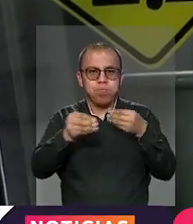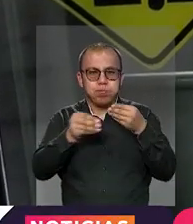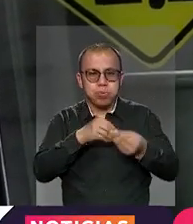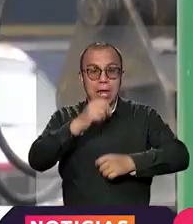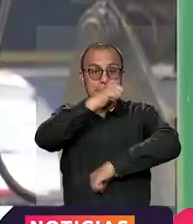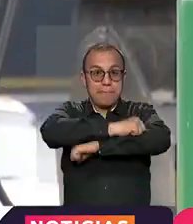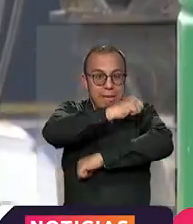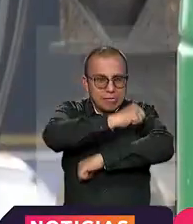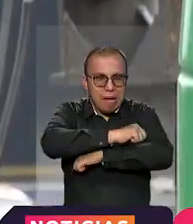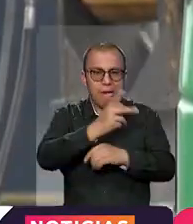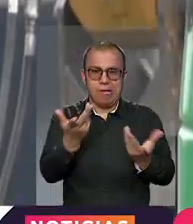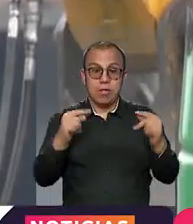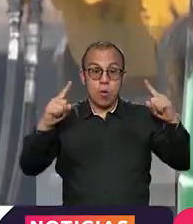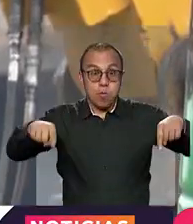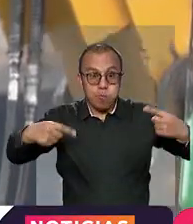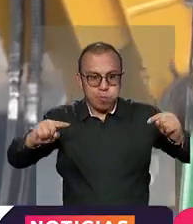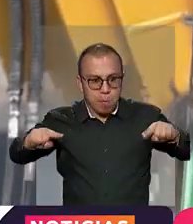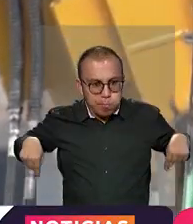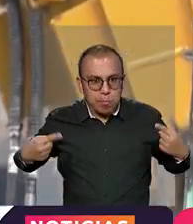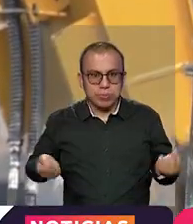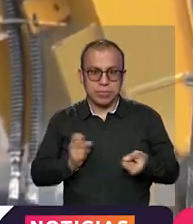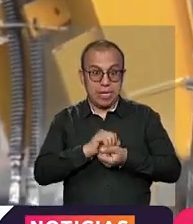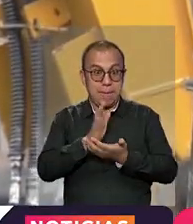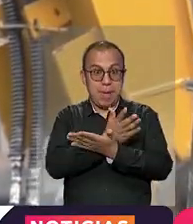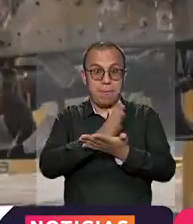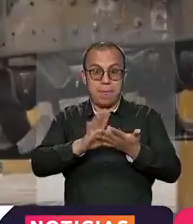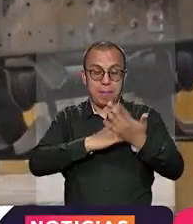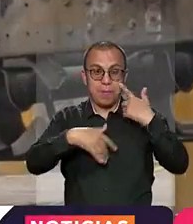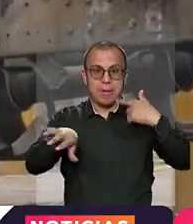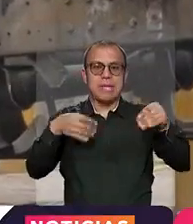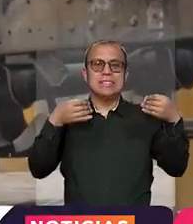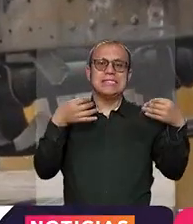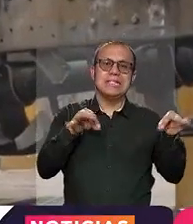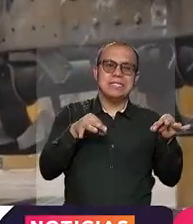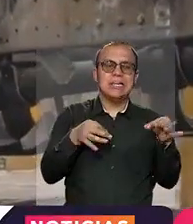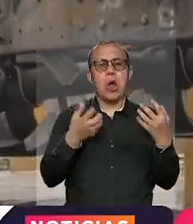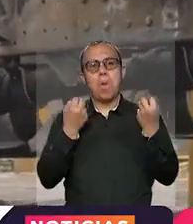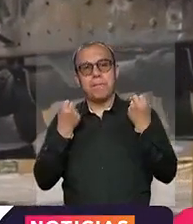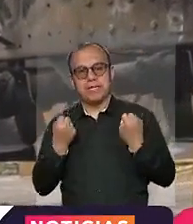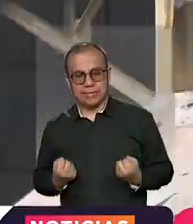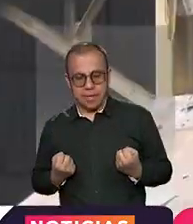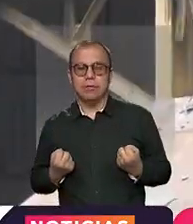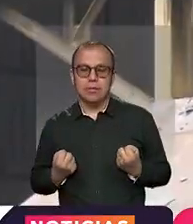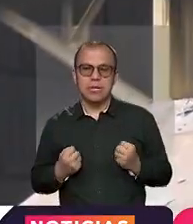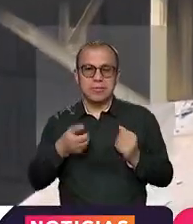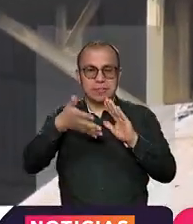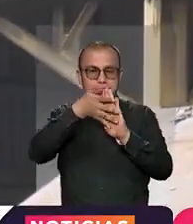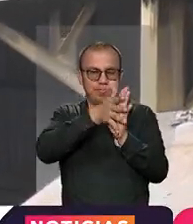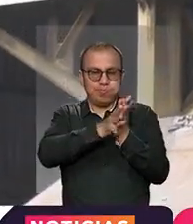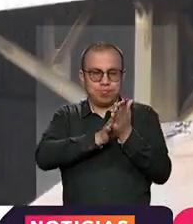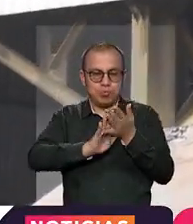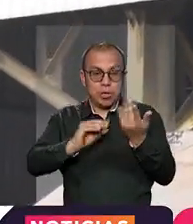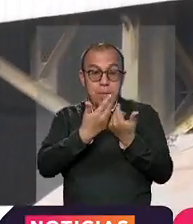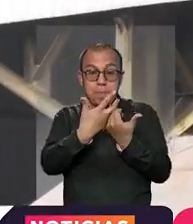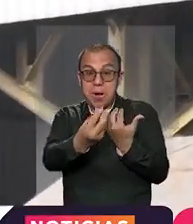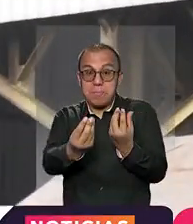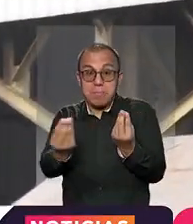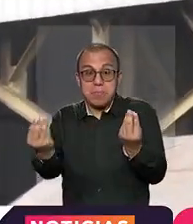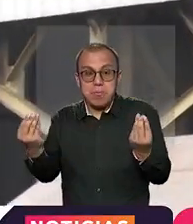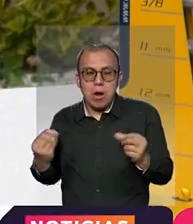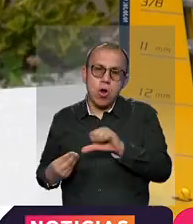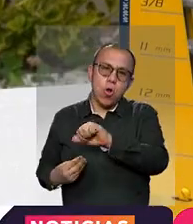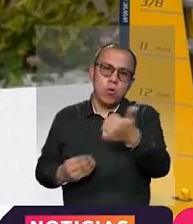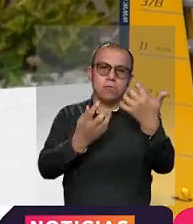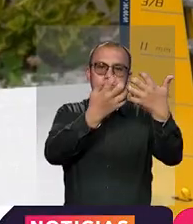y las llantas. Luego se corta el material y se separa la chatarra liviana de la pesada y finalmente se tritura, clasifica y entrega a otras